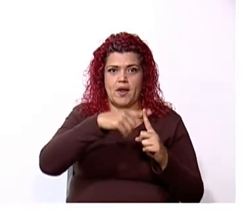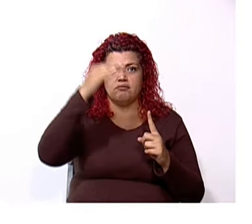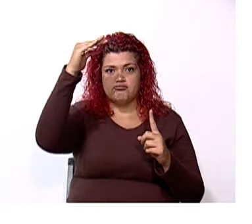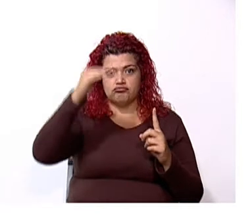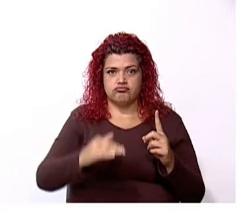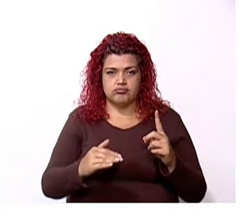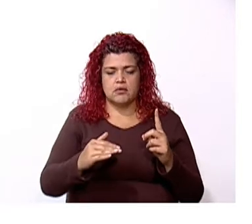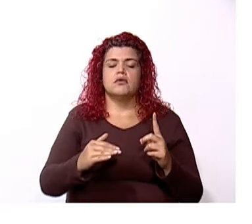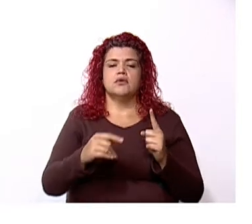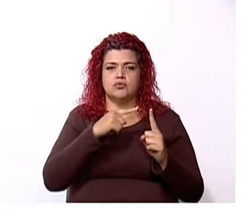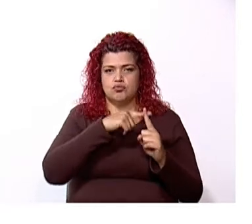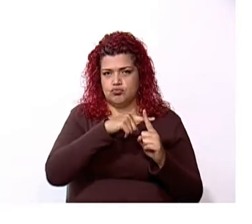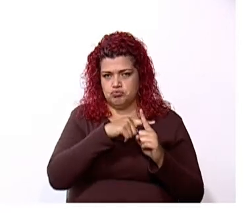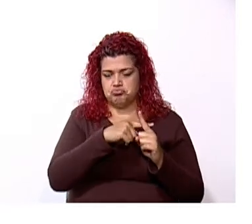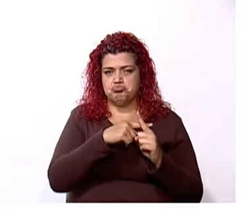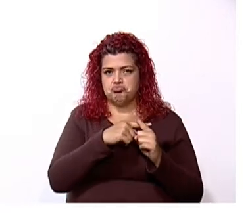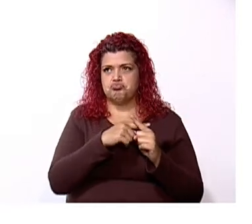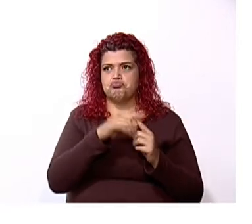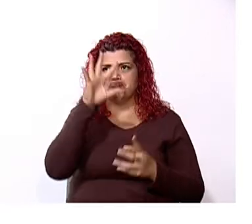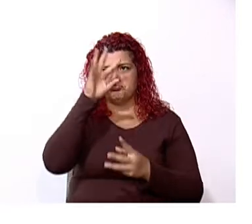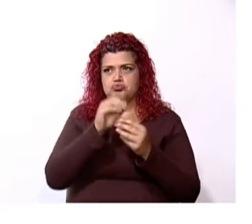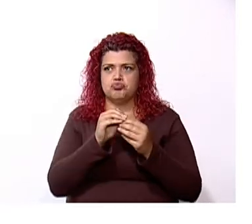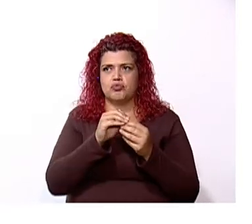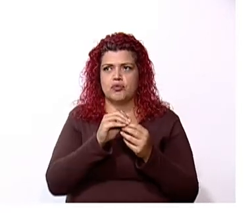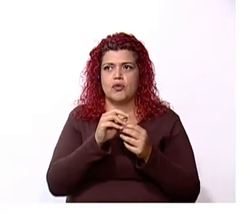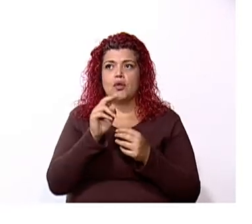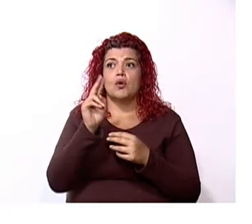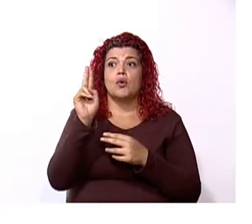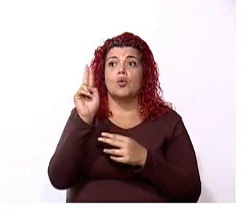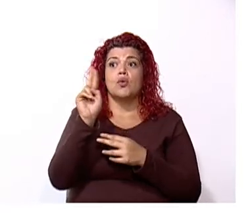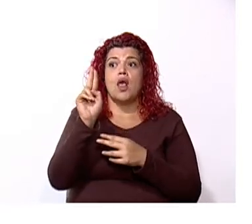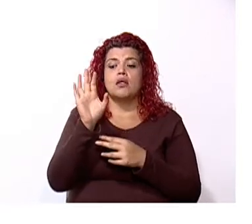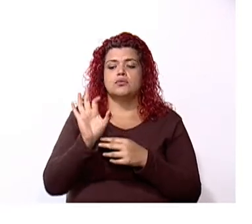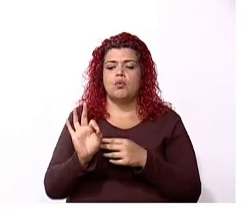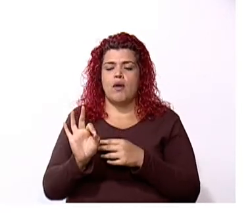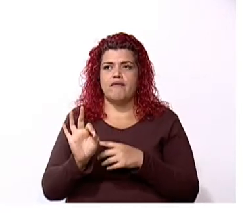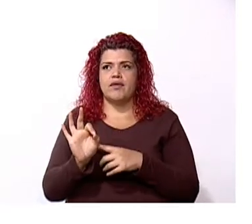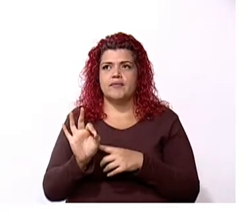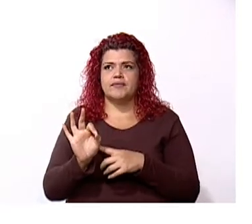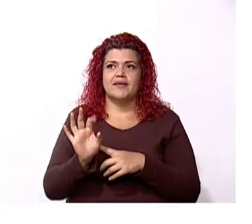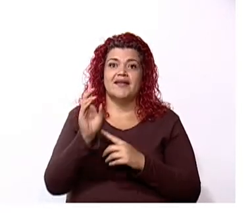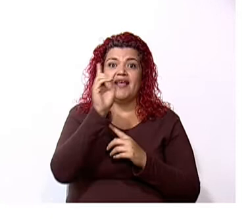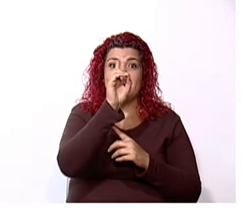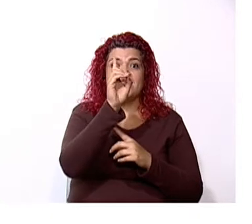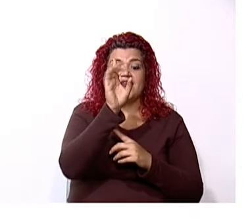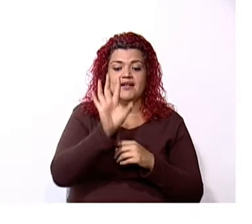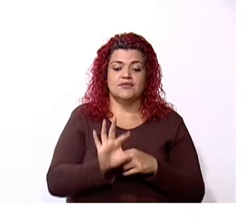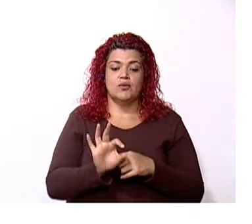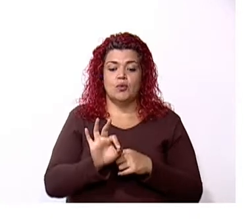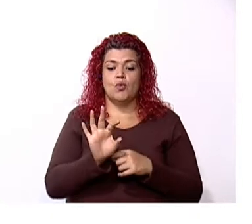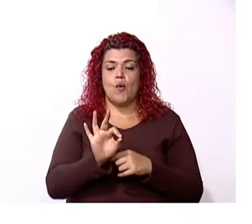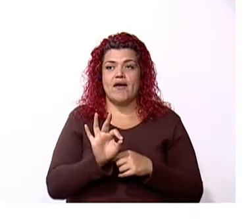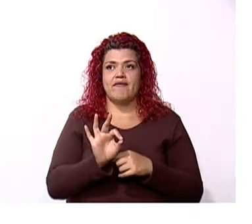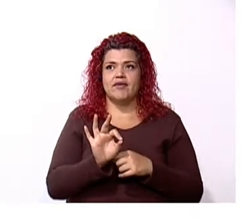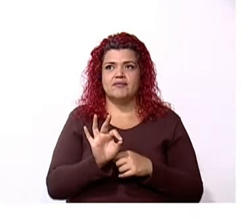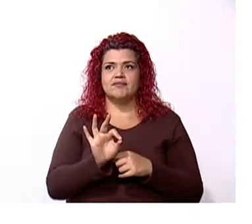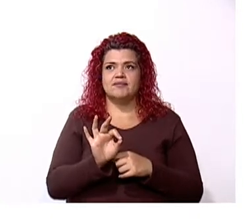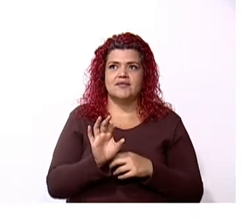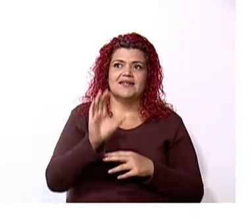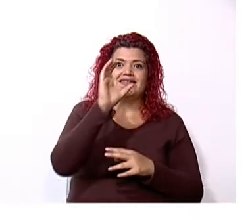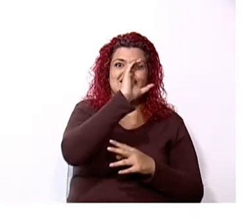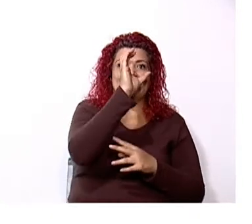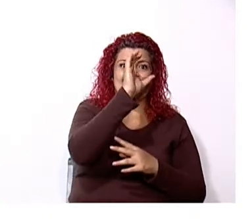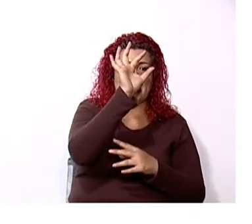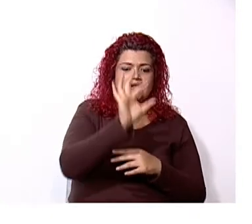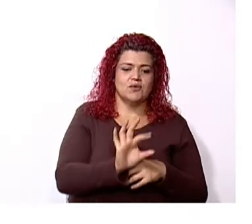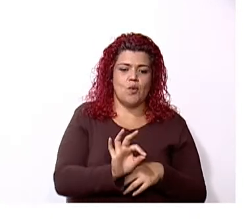vamos a ir sumando. En las unidades 9, en las decenas 9, en